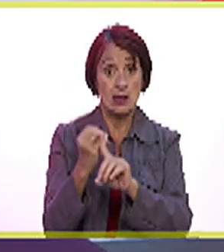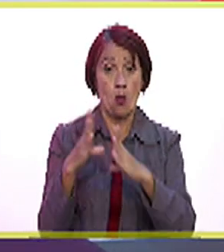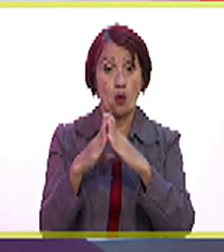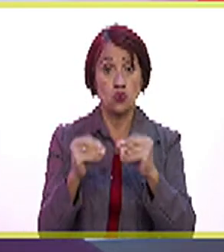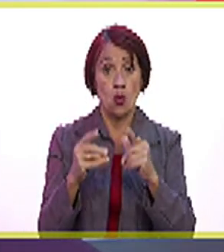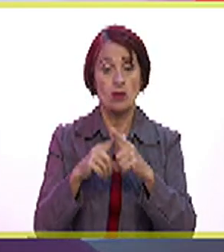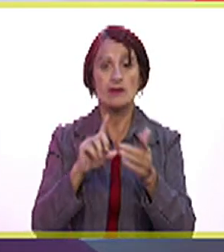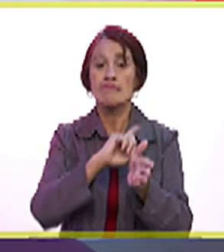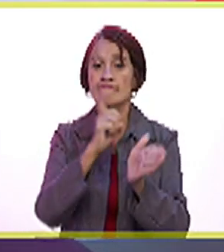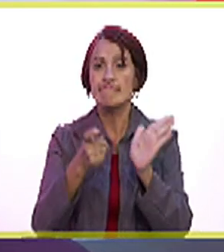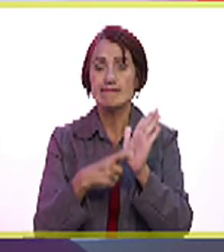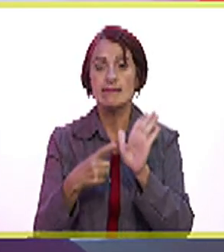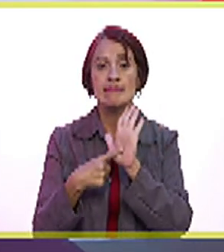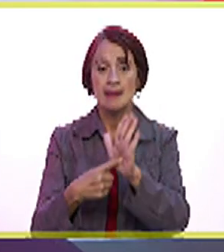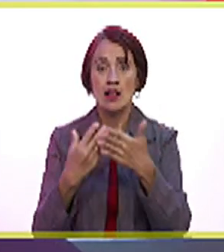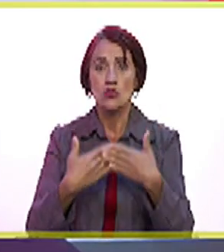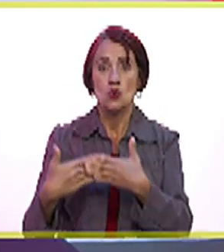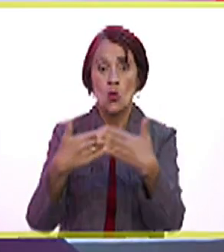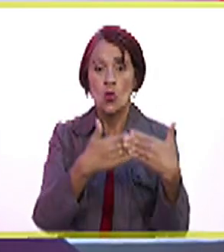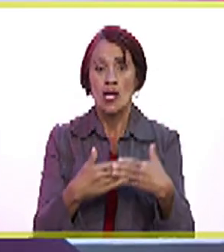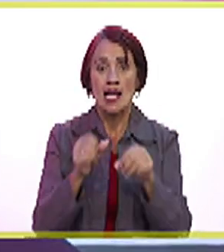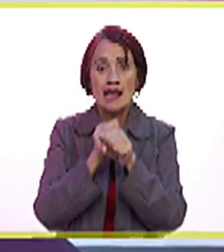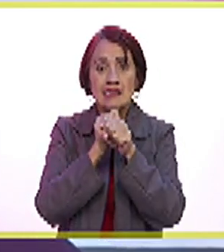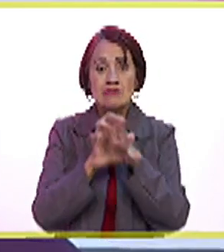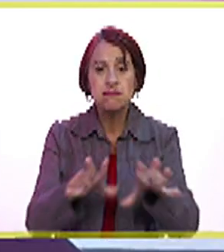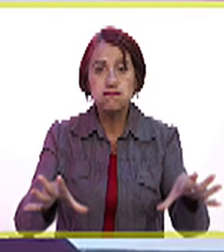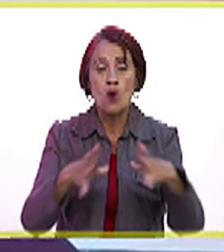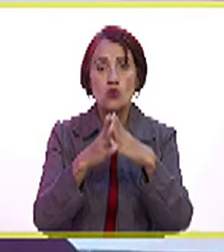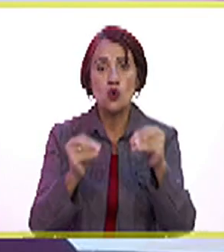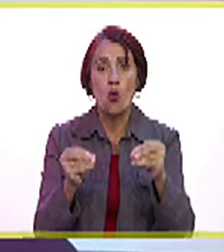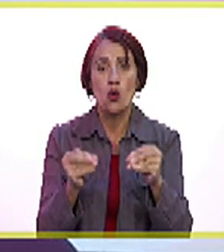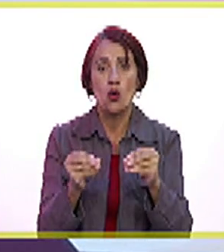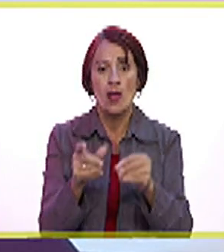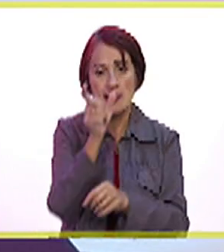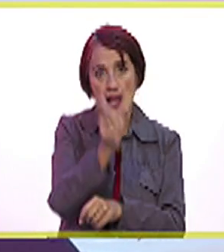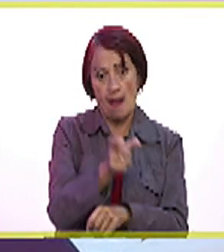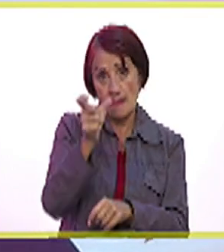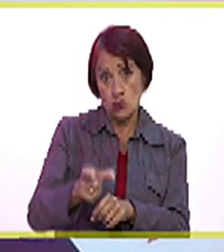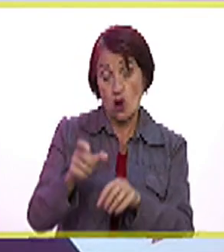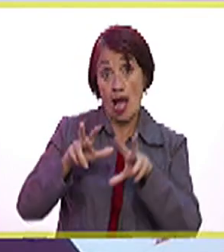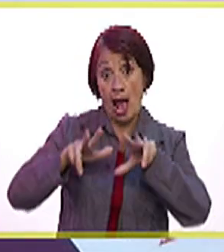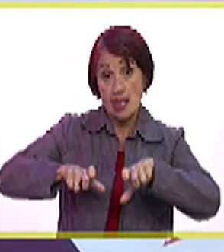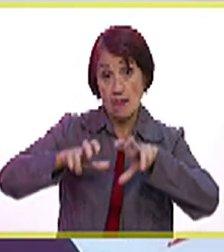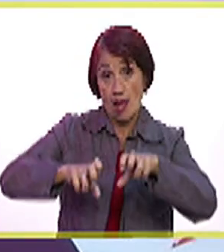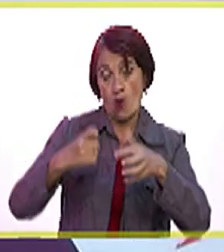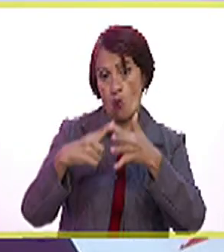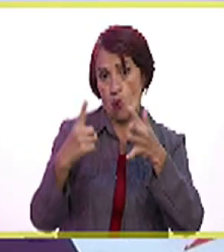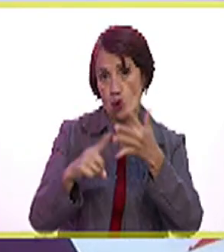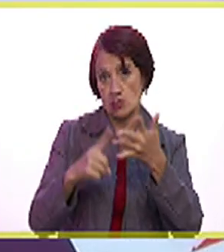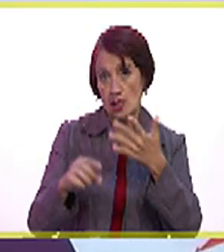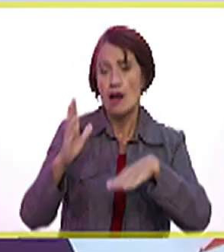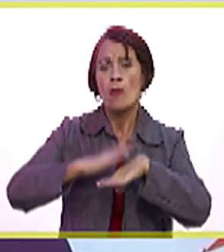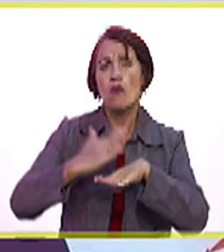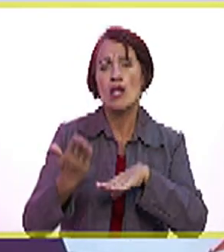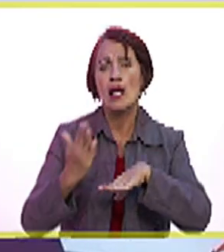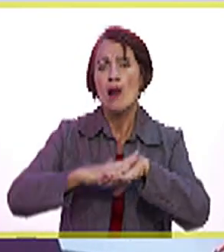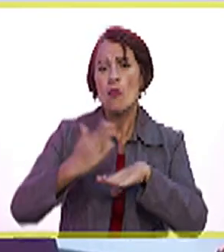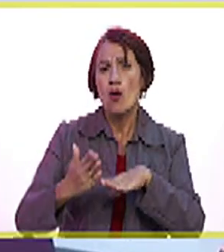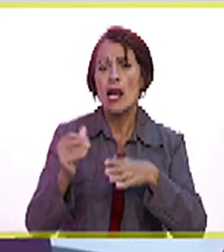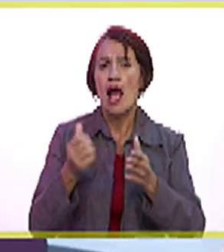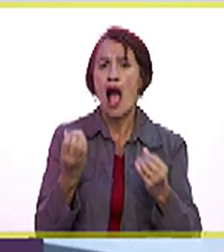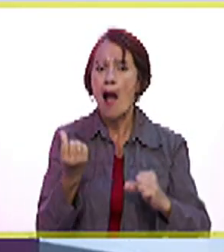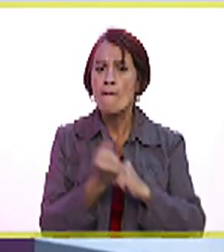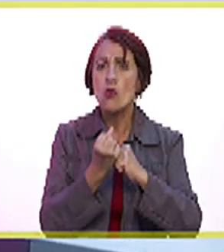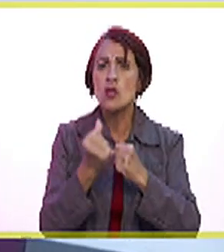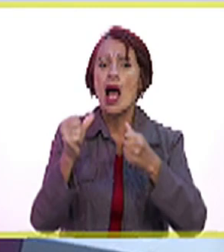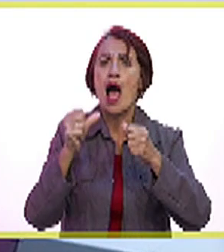se concretan o limitan a la extensión de la persona, animal o cosa. ¿Por qué? Porque acompaña como tal a sustantivos. Un